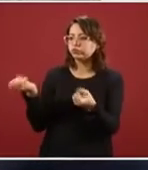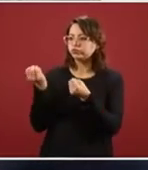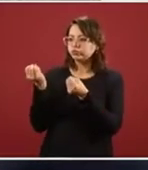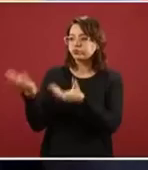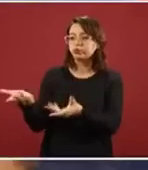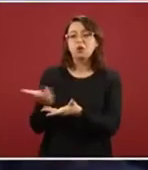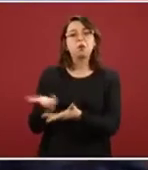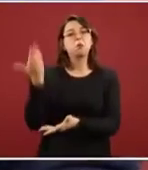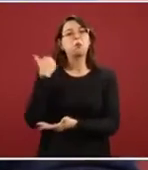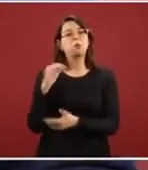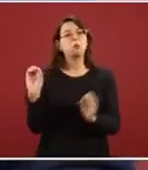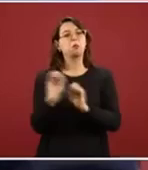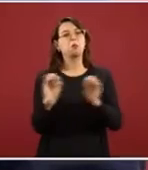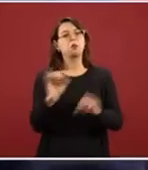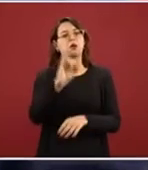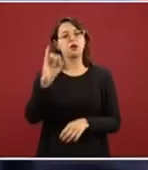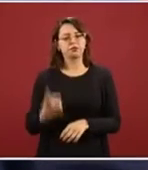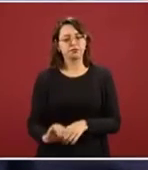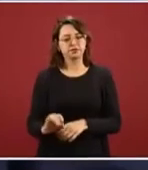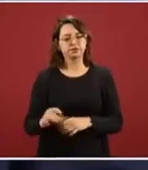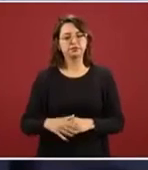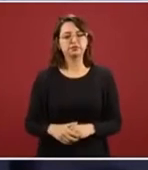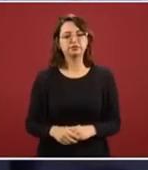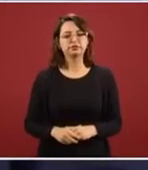donde no llegaba.